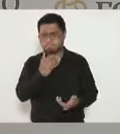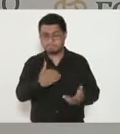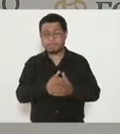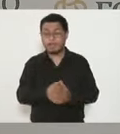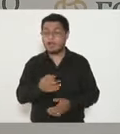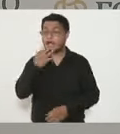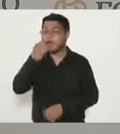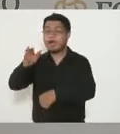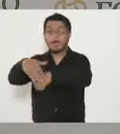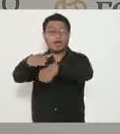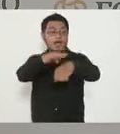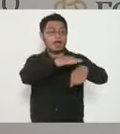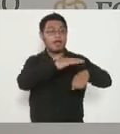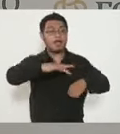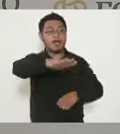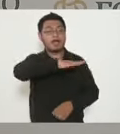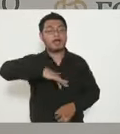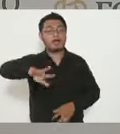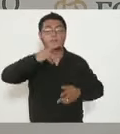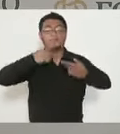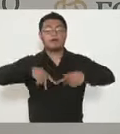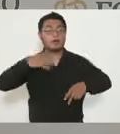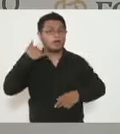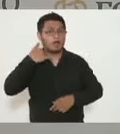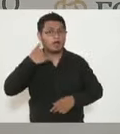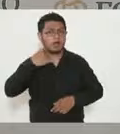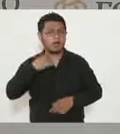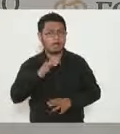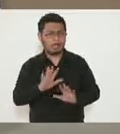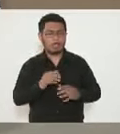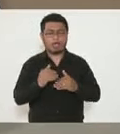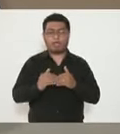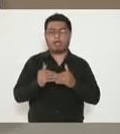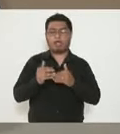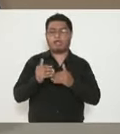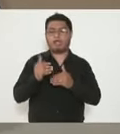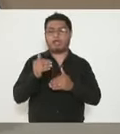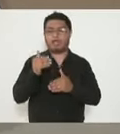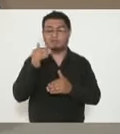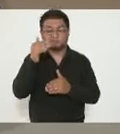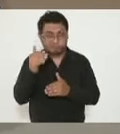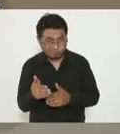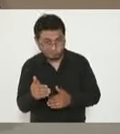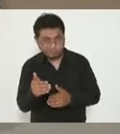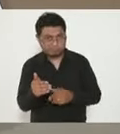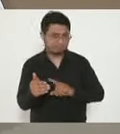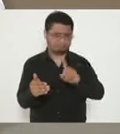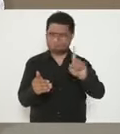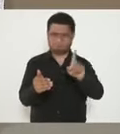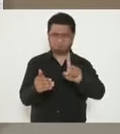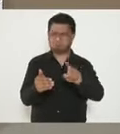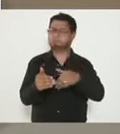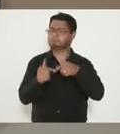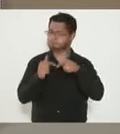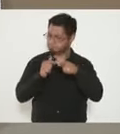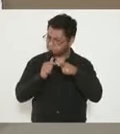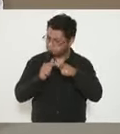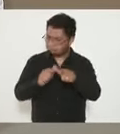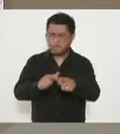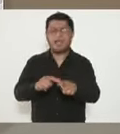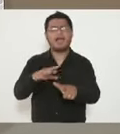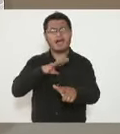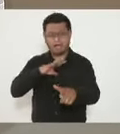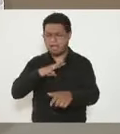Yucatán que ya no vamos a detenernos. Ya tenemos afortunadamente el